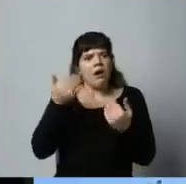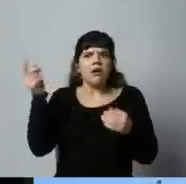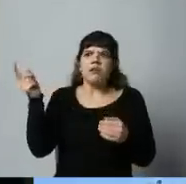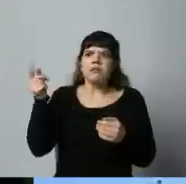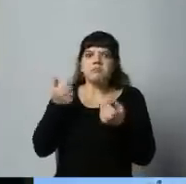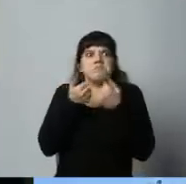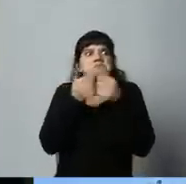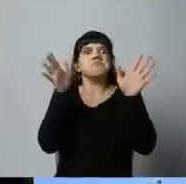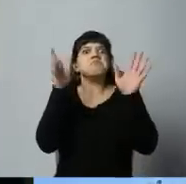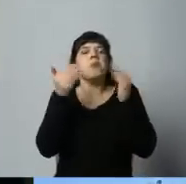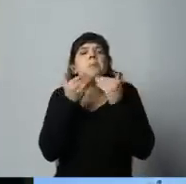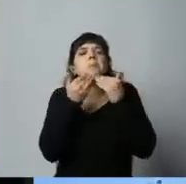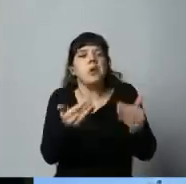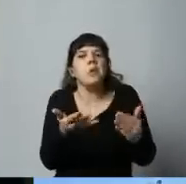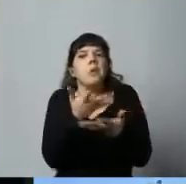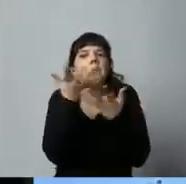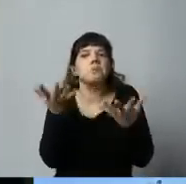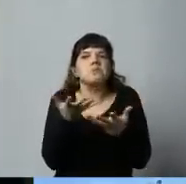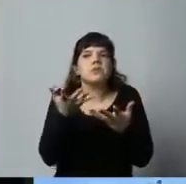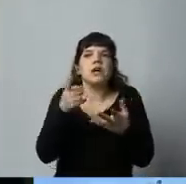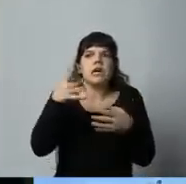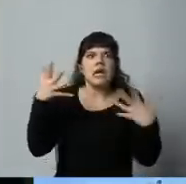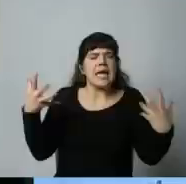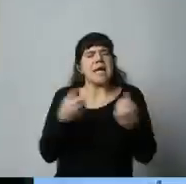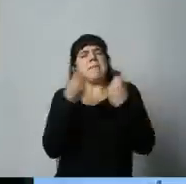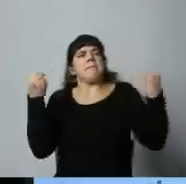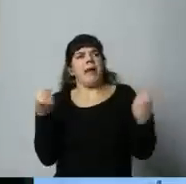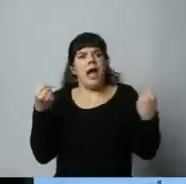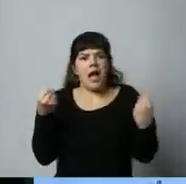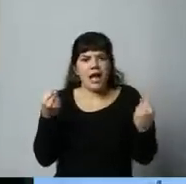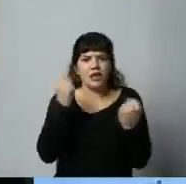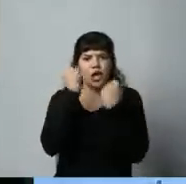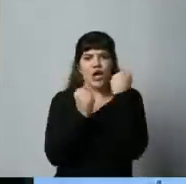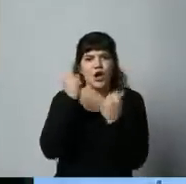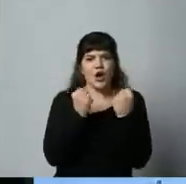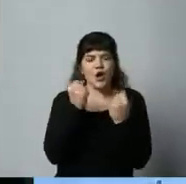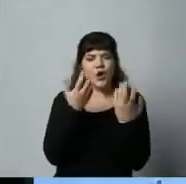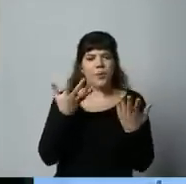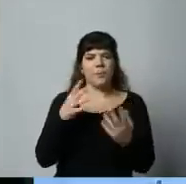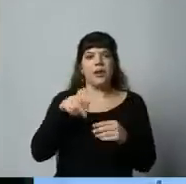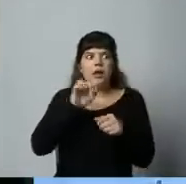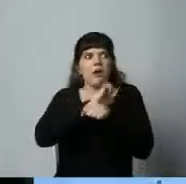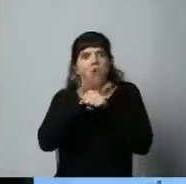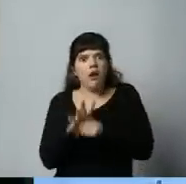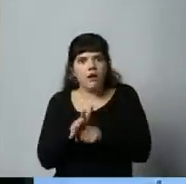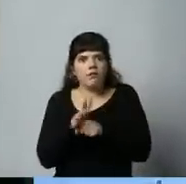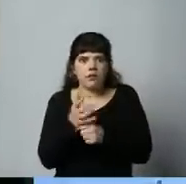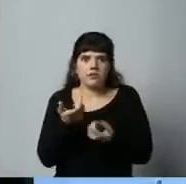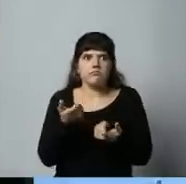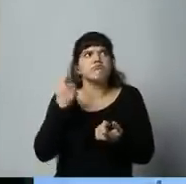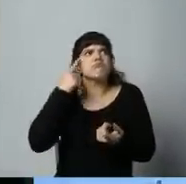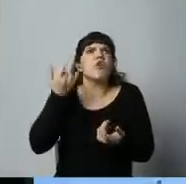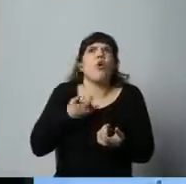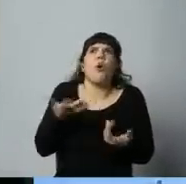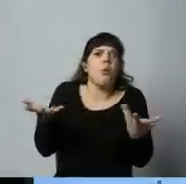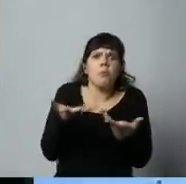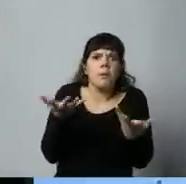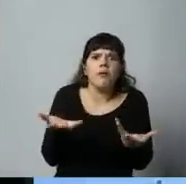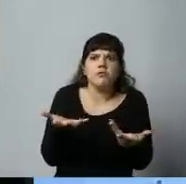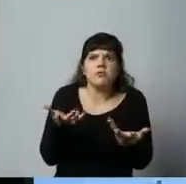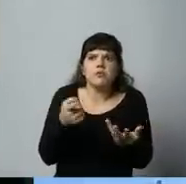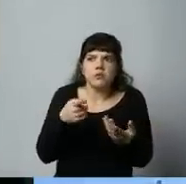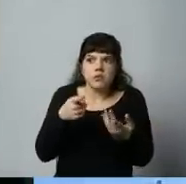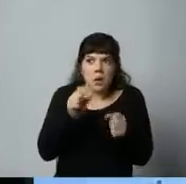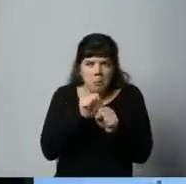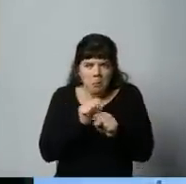realmente interesante los impactos económicos de la pandemia que han sido devastadores sobre todo en los sectores populares eran